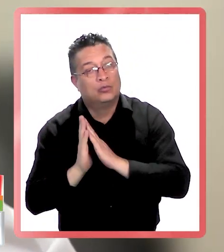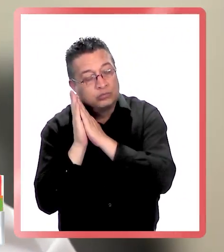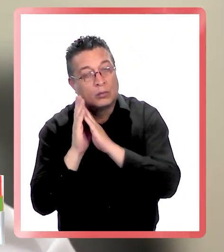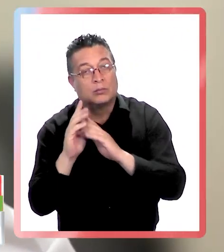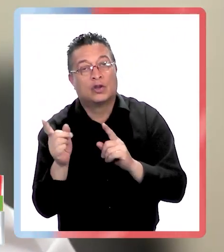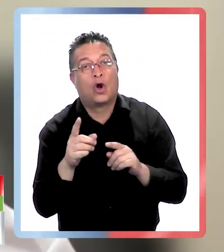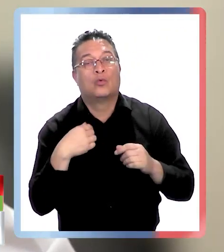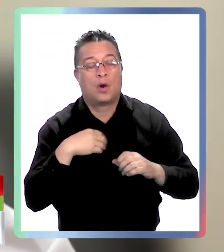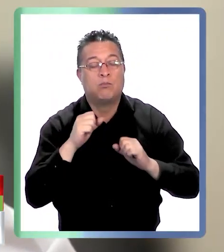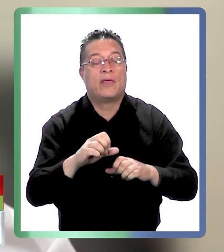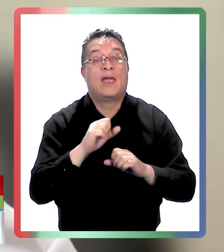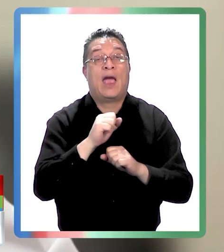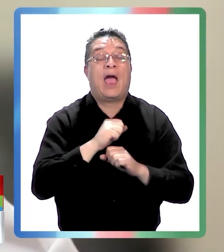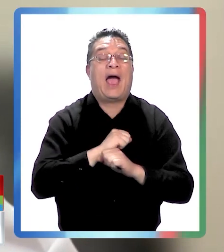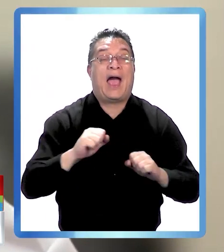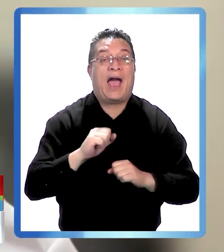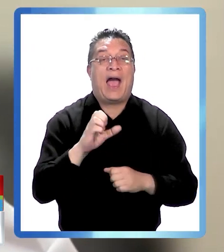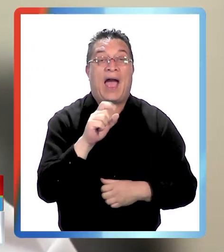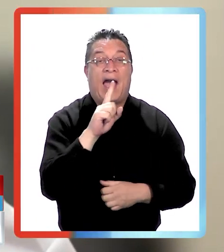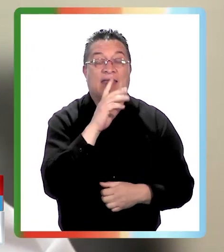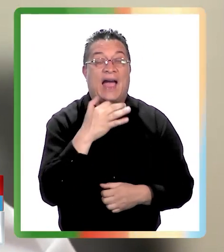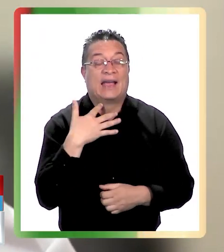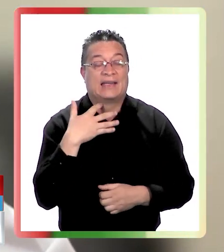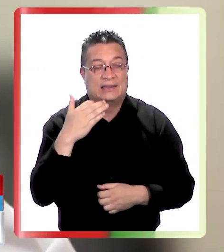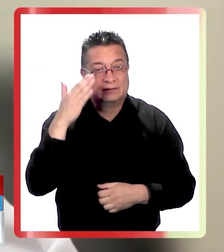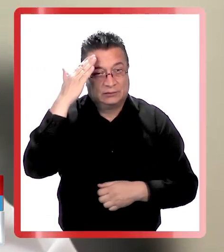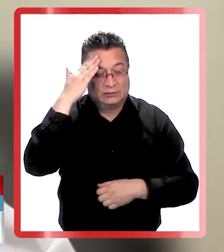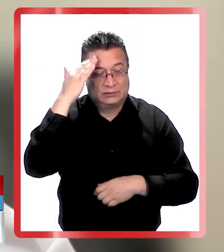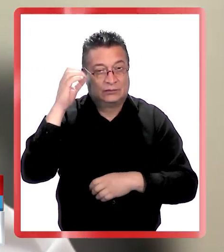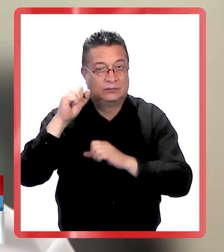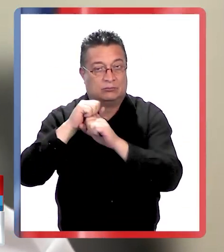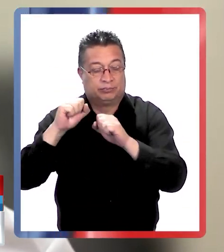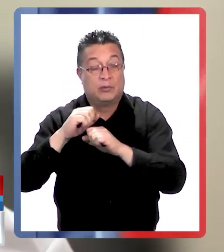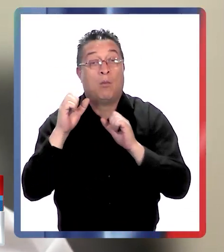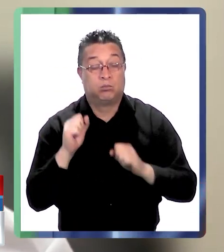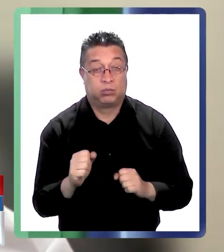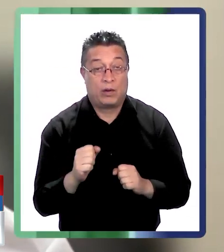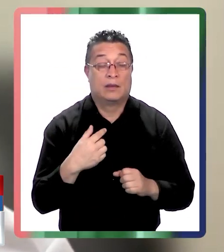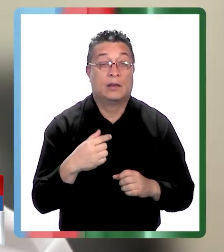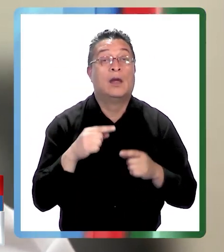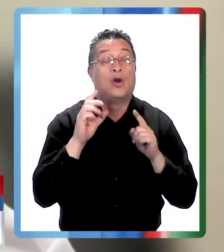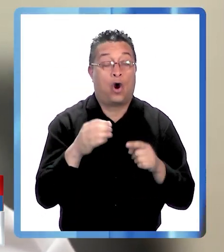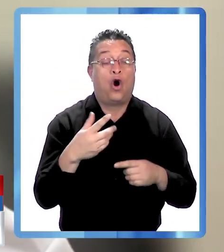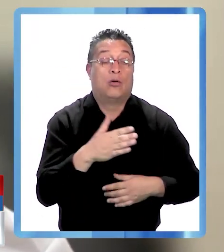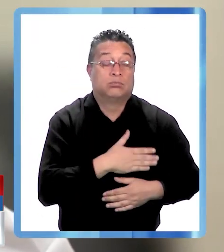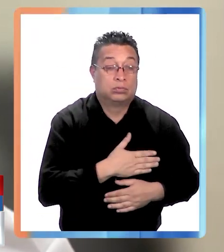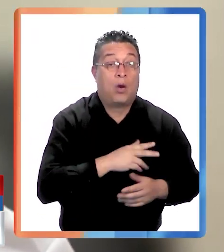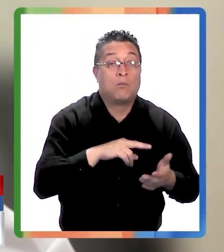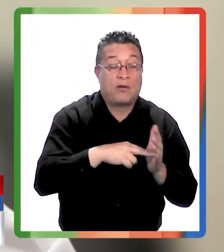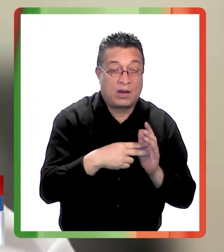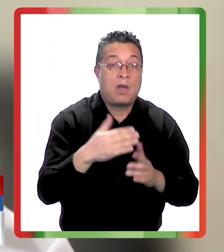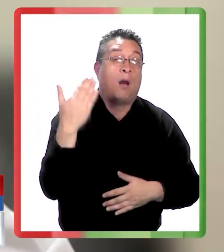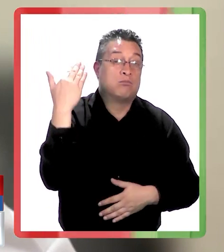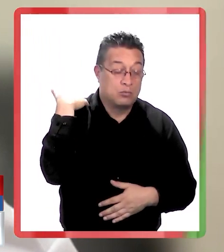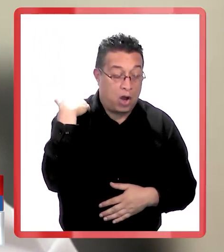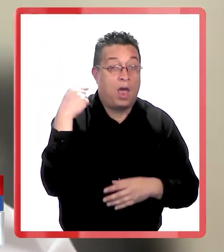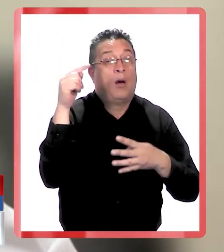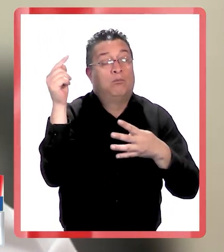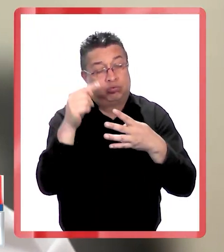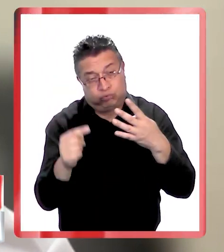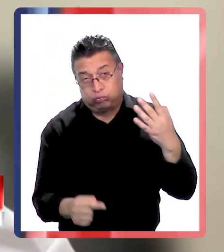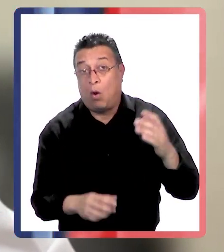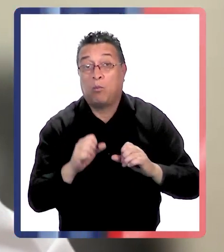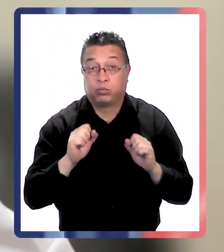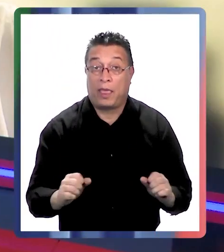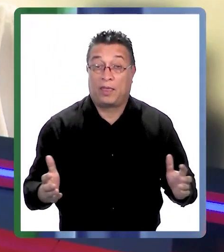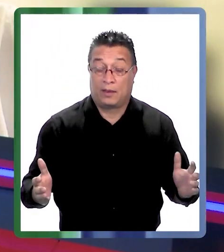de tener ataques cerebrovasculares, otras patologías crónicas como diabetes, otras alteraciones cardiovasculares, problemas pulmonares, entre